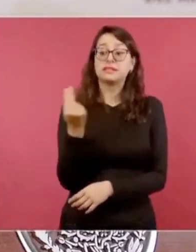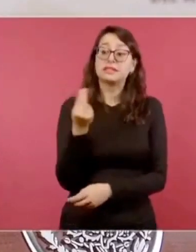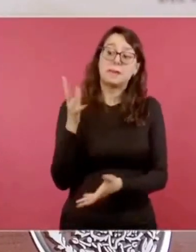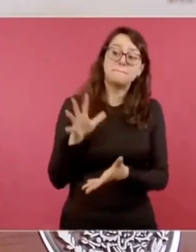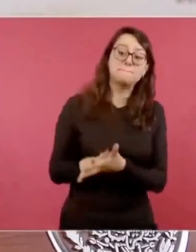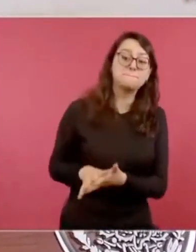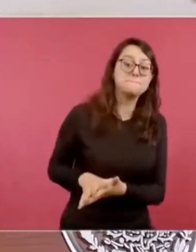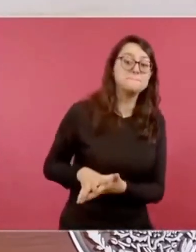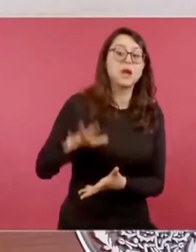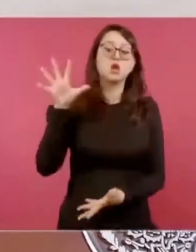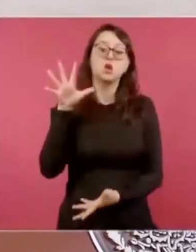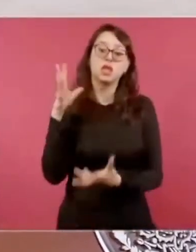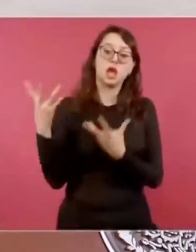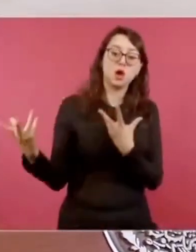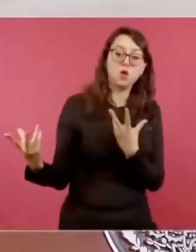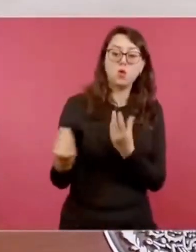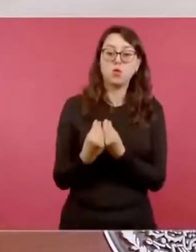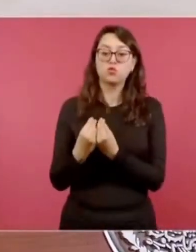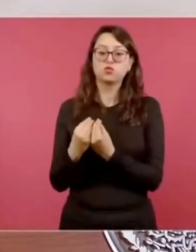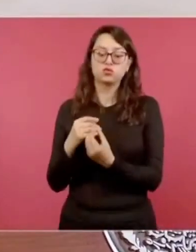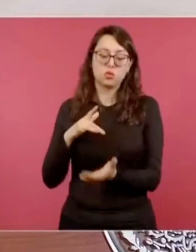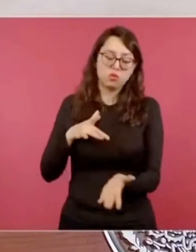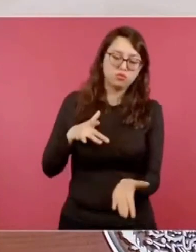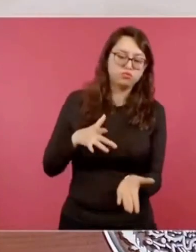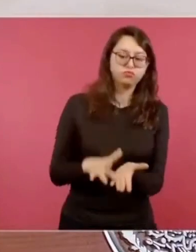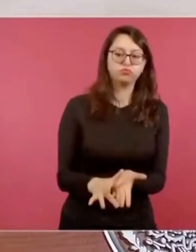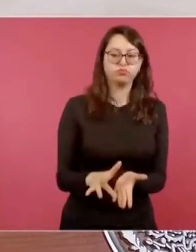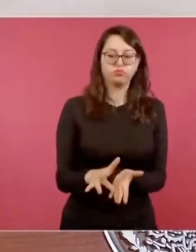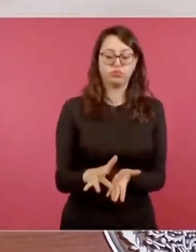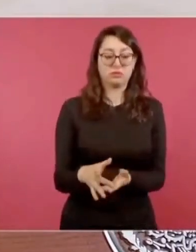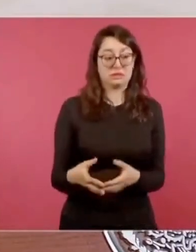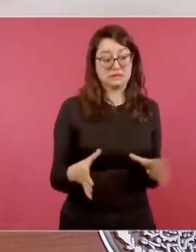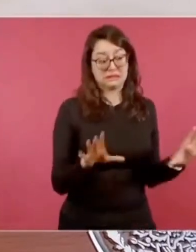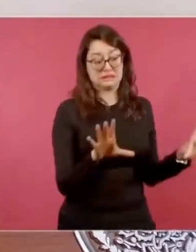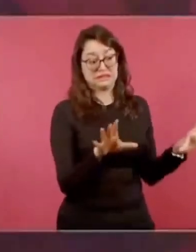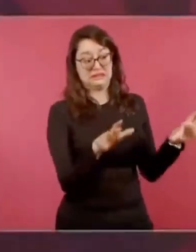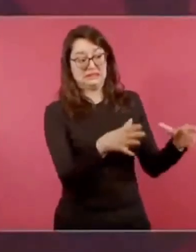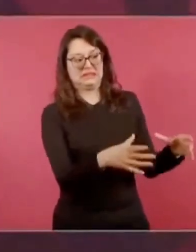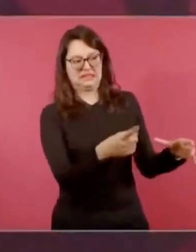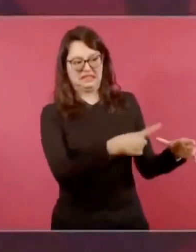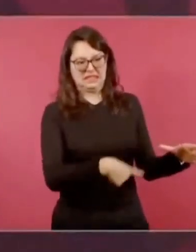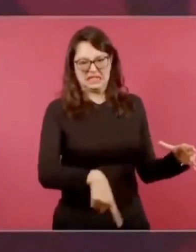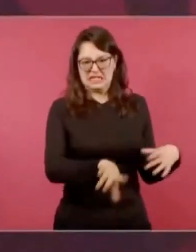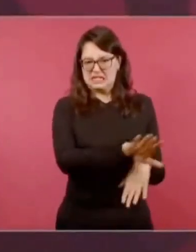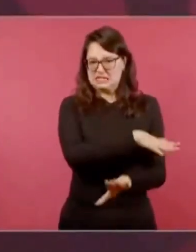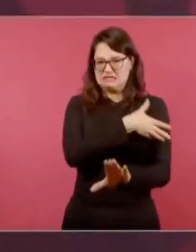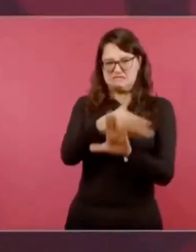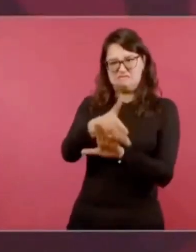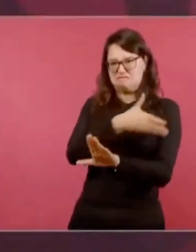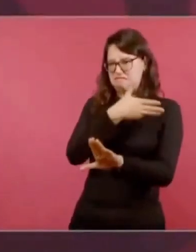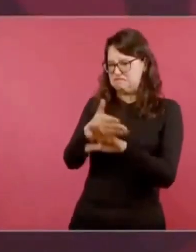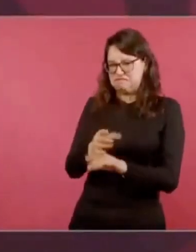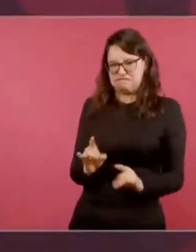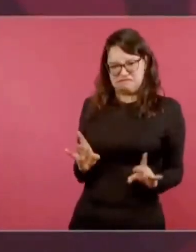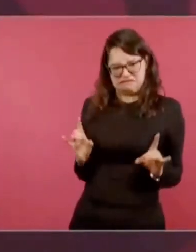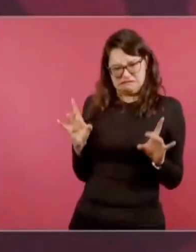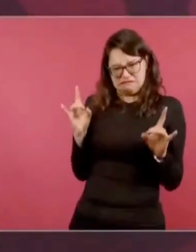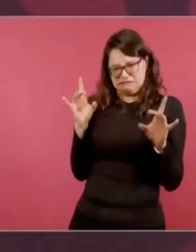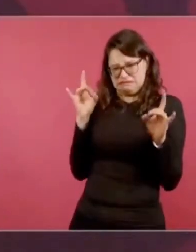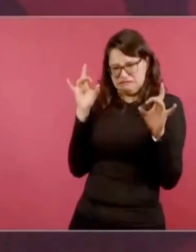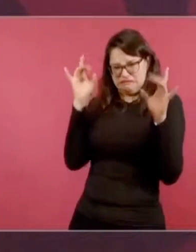justicia y enfrentar a los reaccionarios que se oponen a